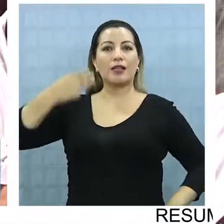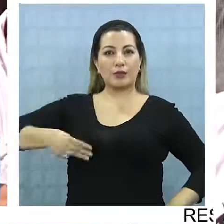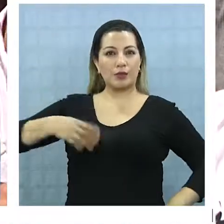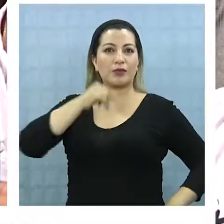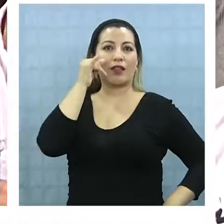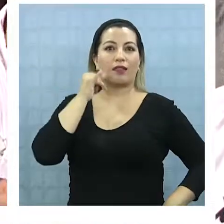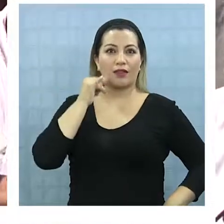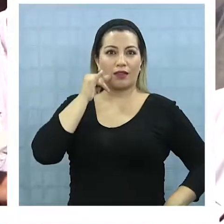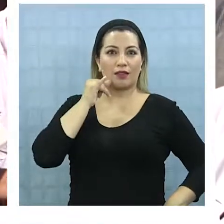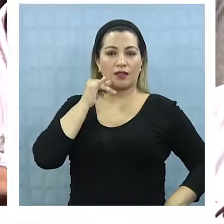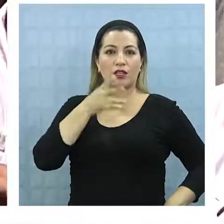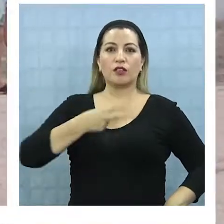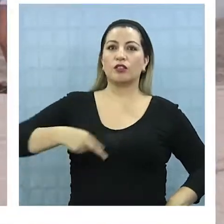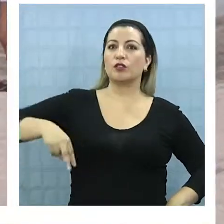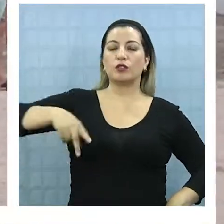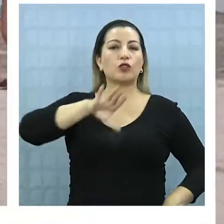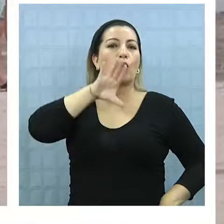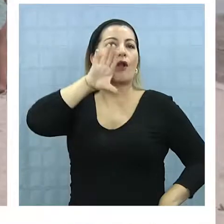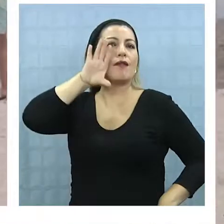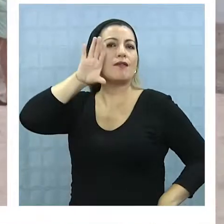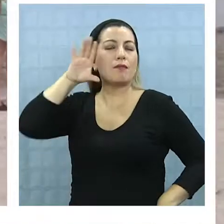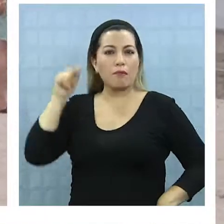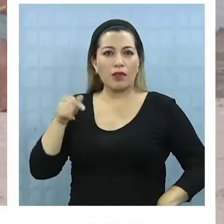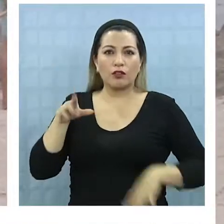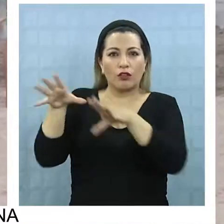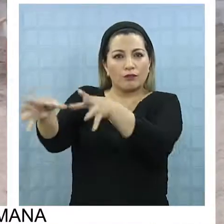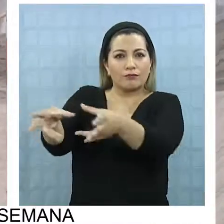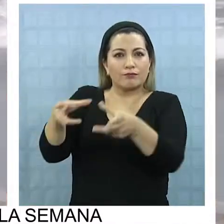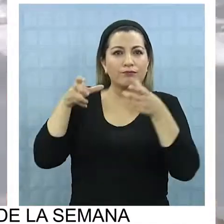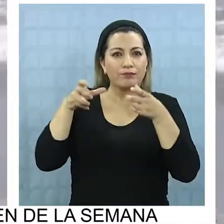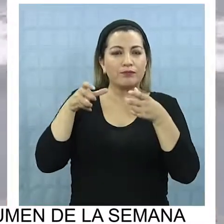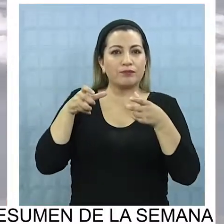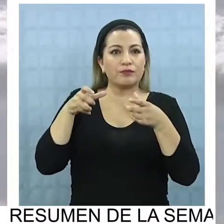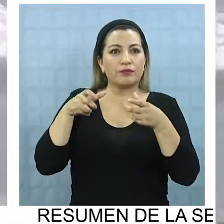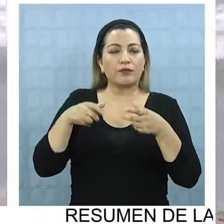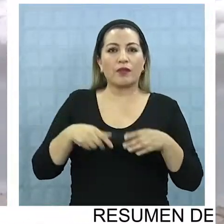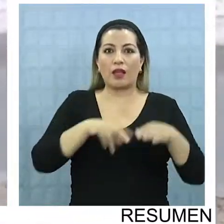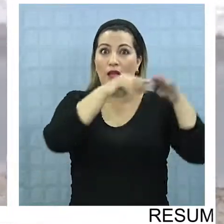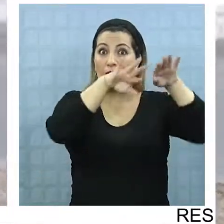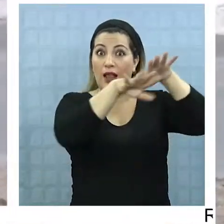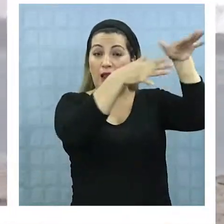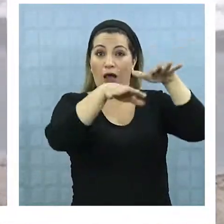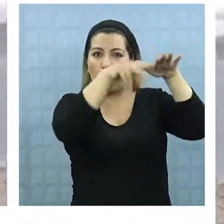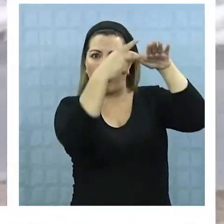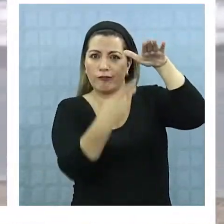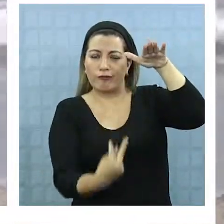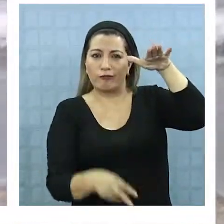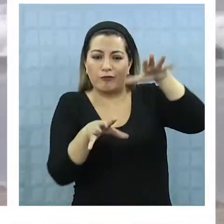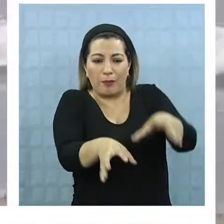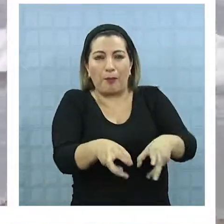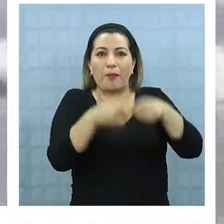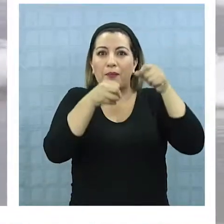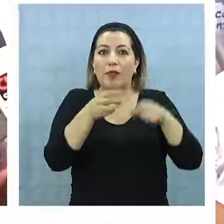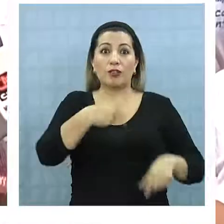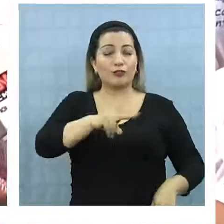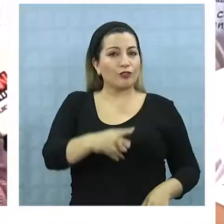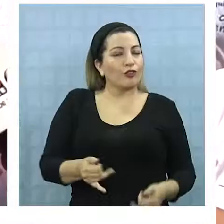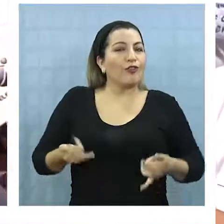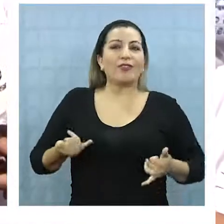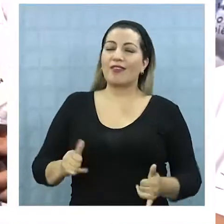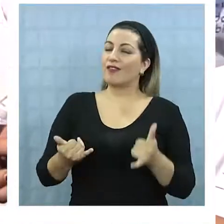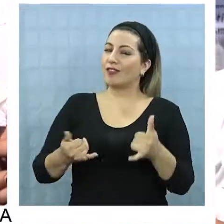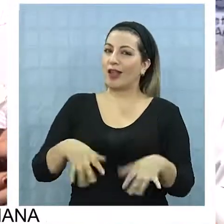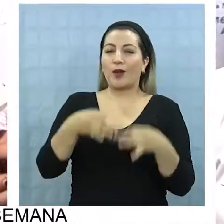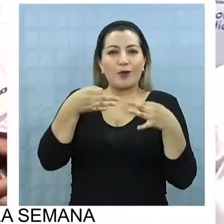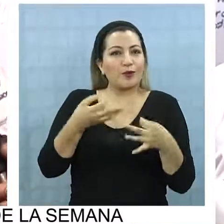y la Municipalidad de Iquique, estamos limpiando nuestras playas y nuestro fondo marino para que podamos